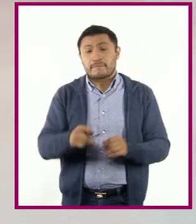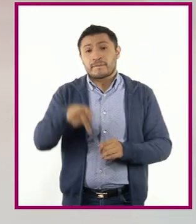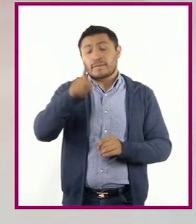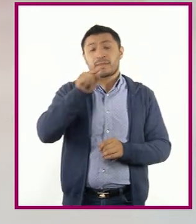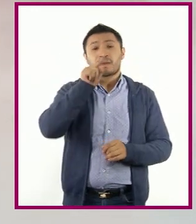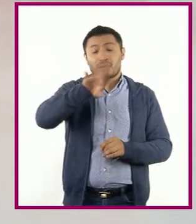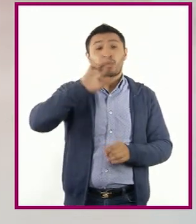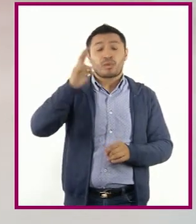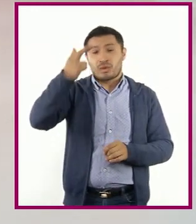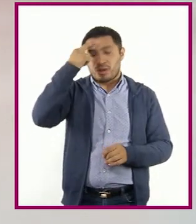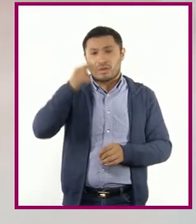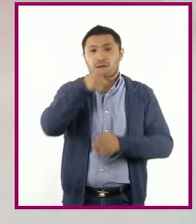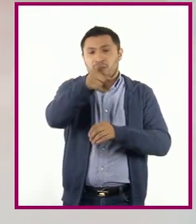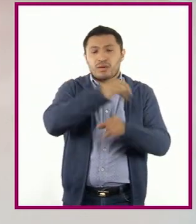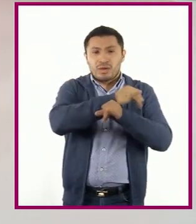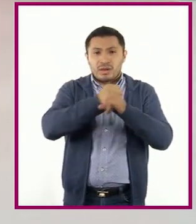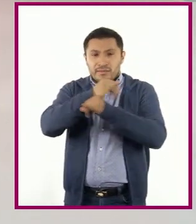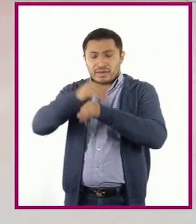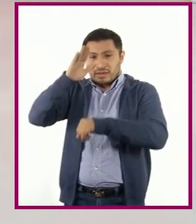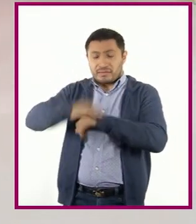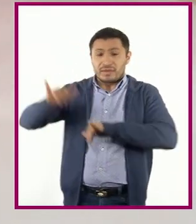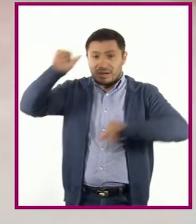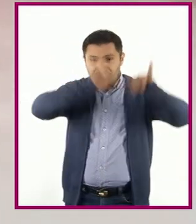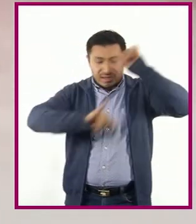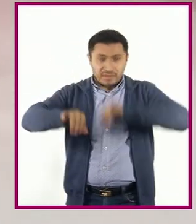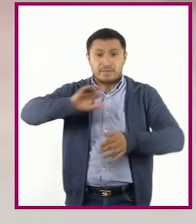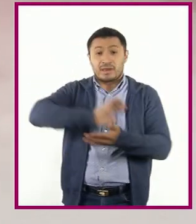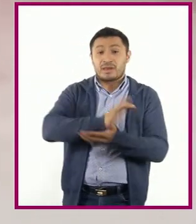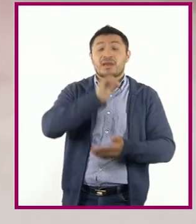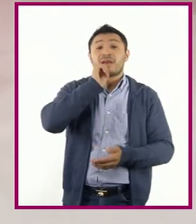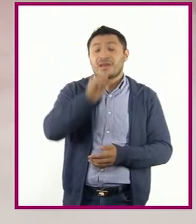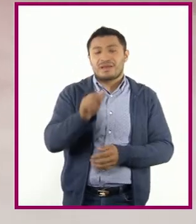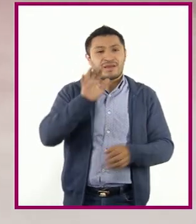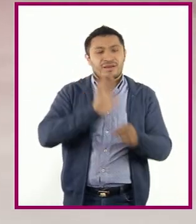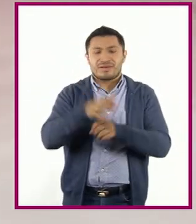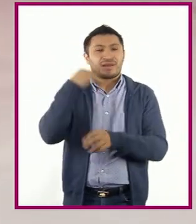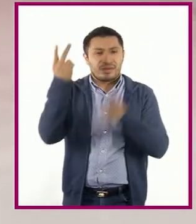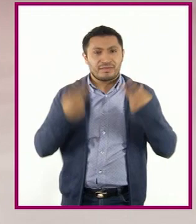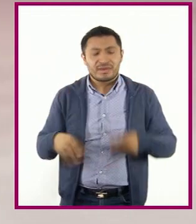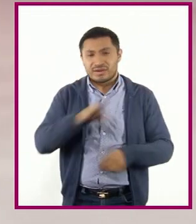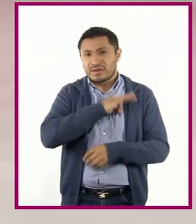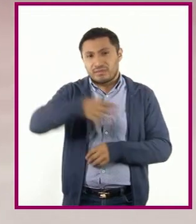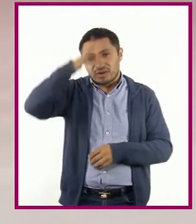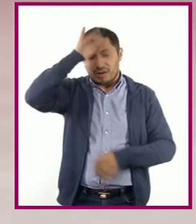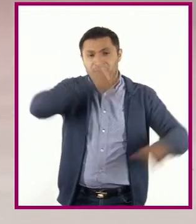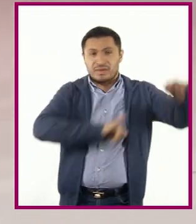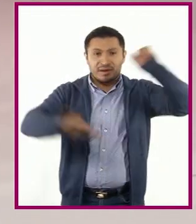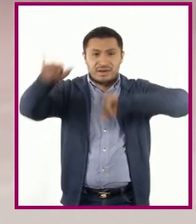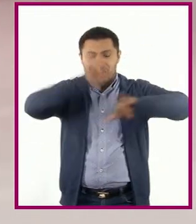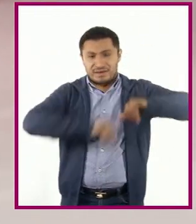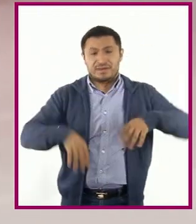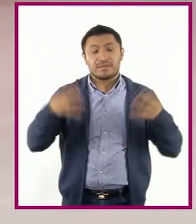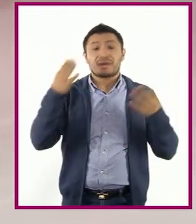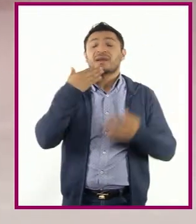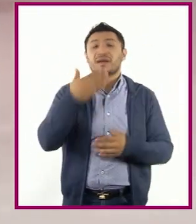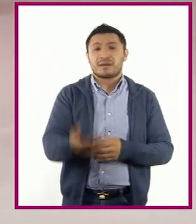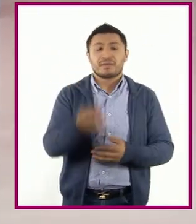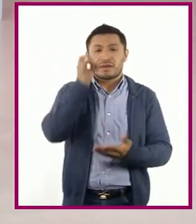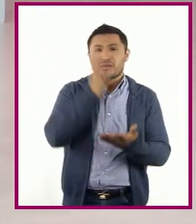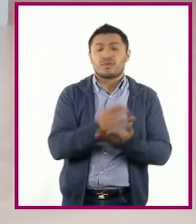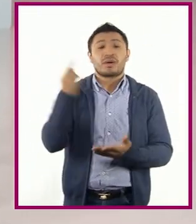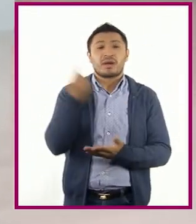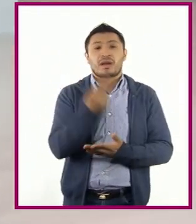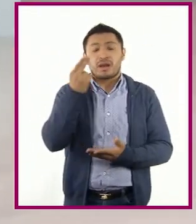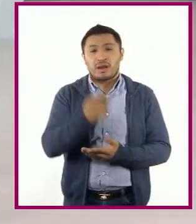los compuestos son iónicos, en este caso la fórmula representa la proporción que hay entre los elementos que